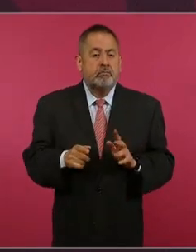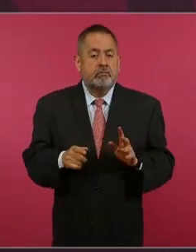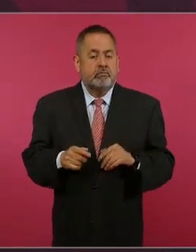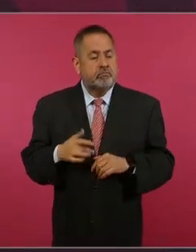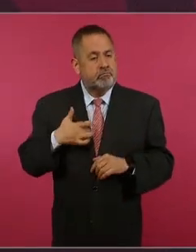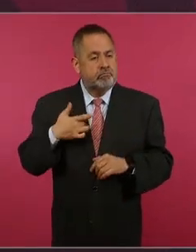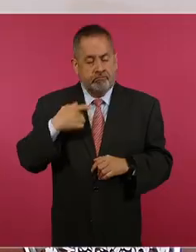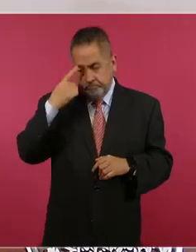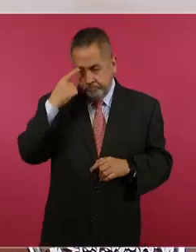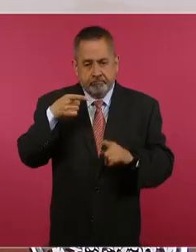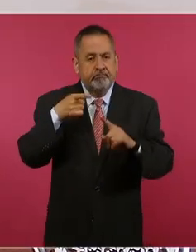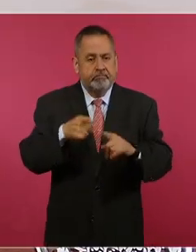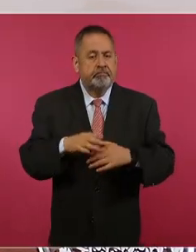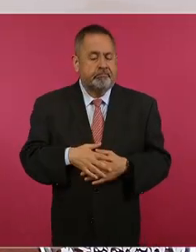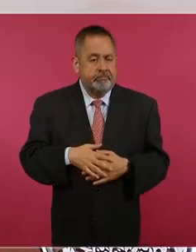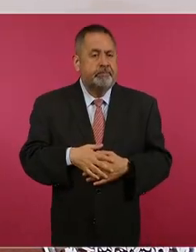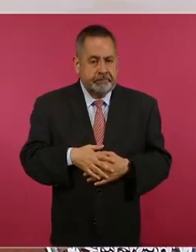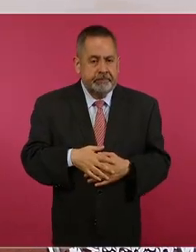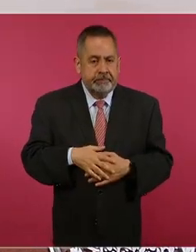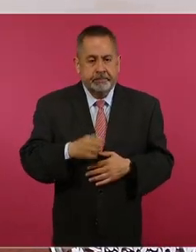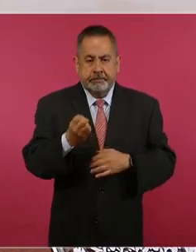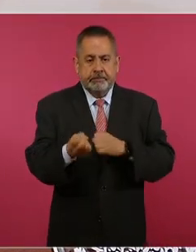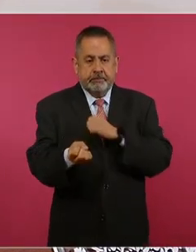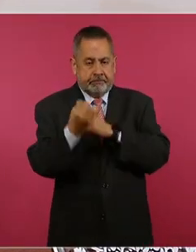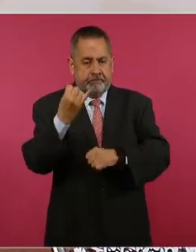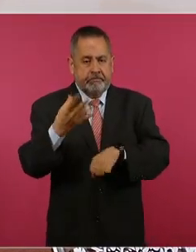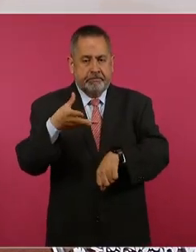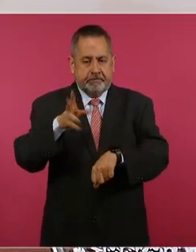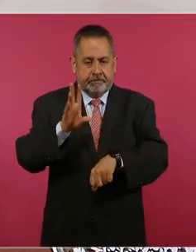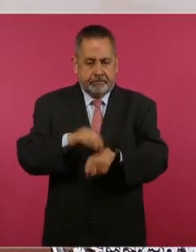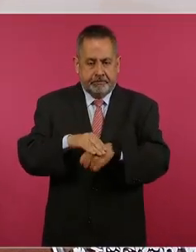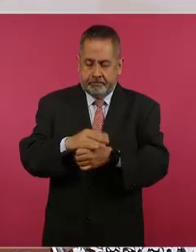llegó a la conclusión de que sí nos iban a dar los permisos.